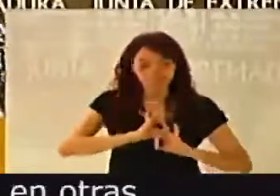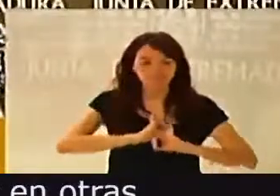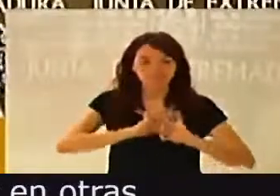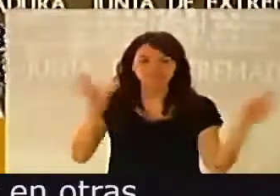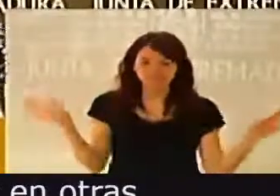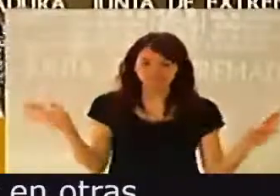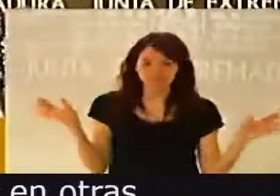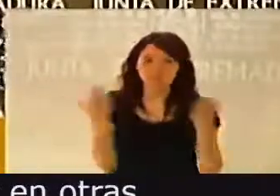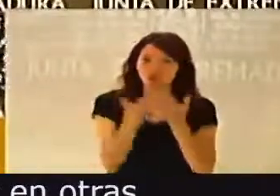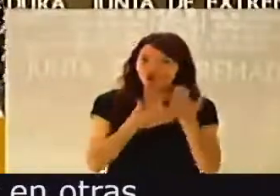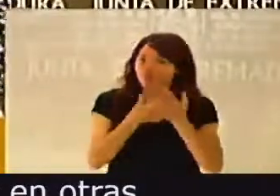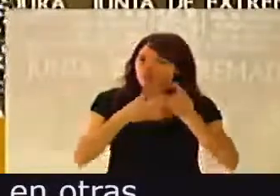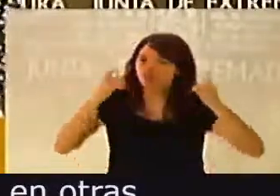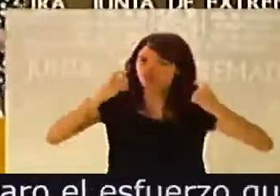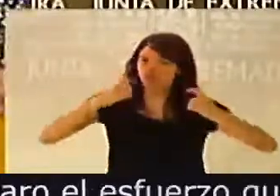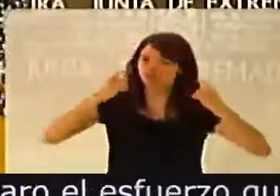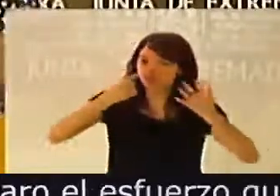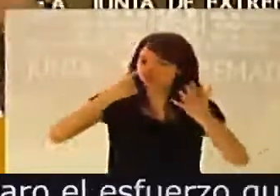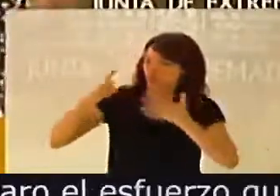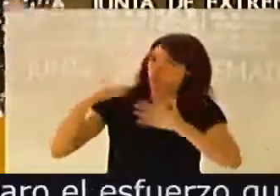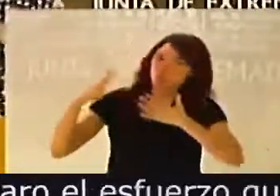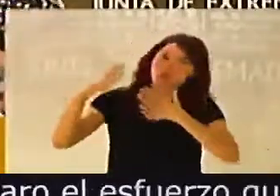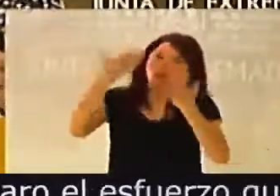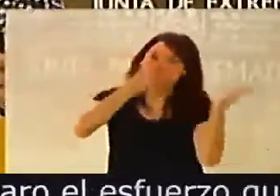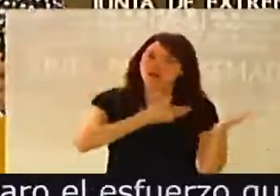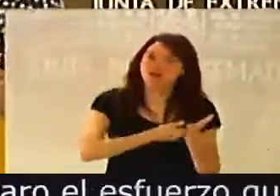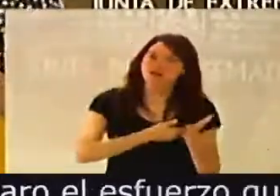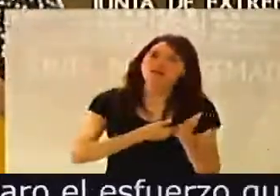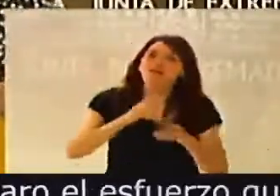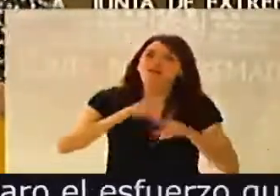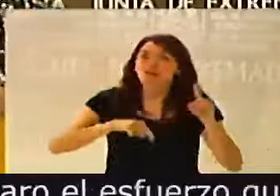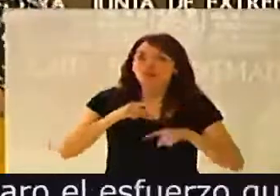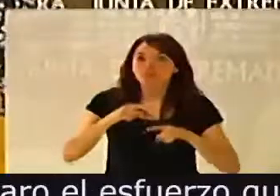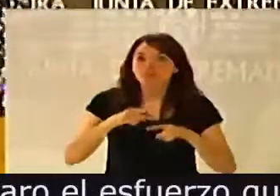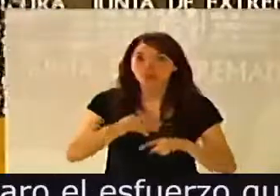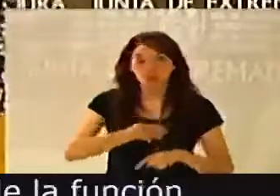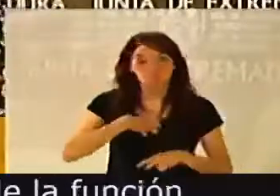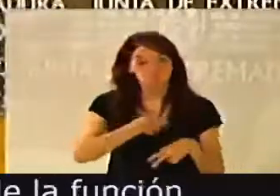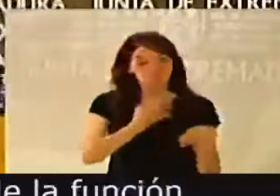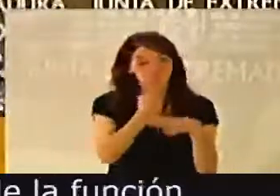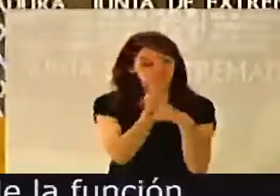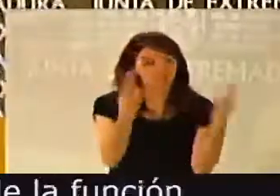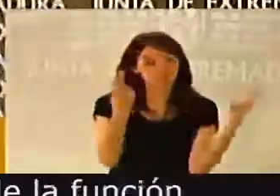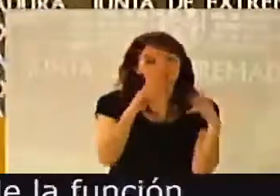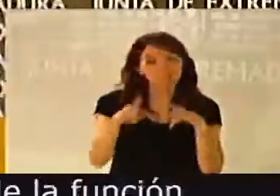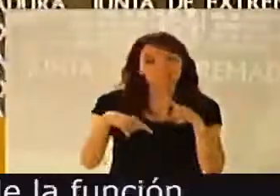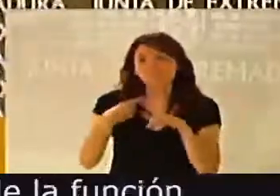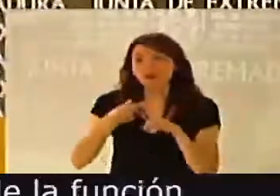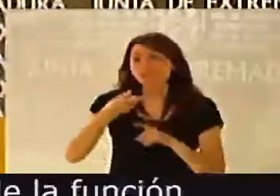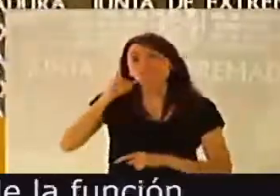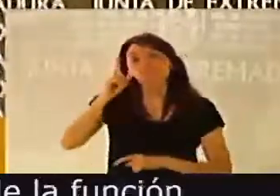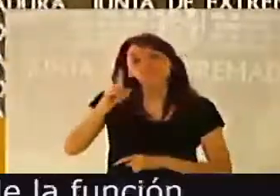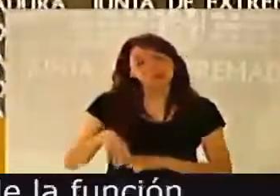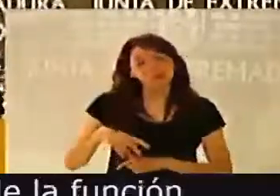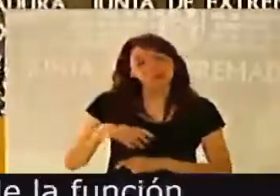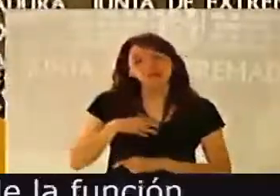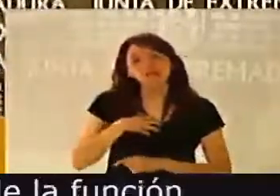este Gobierno en los últimos 6 años respecto de la función pública, de Administración general, y también respecto de la